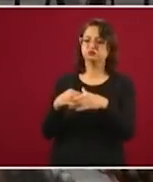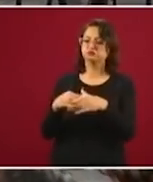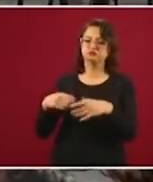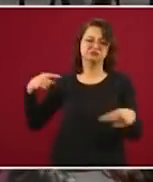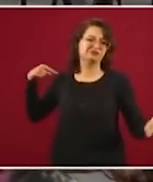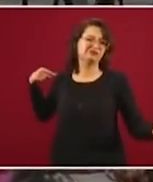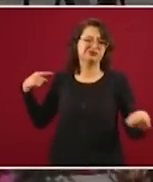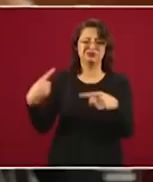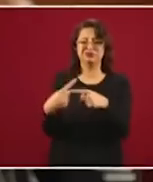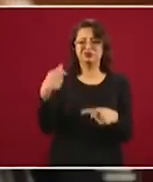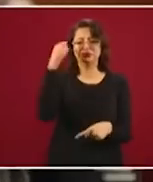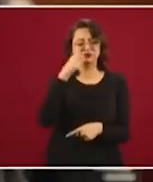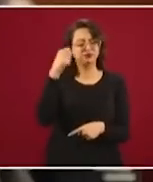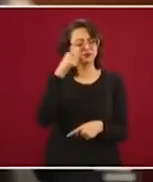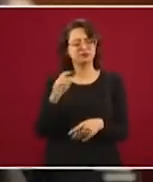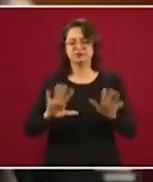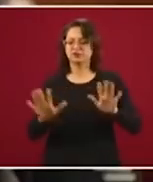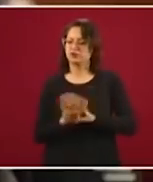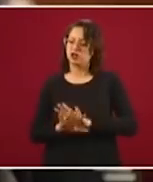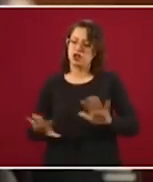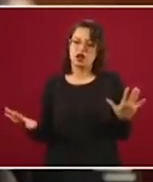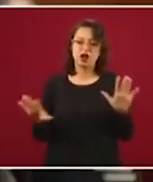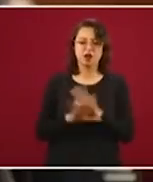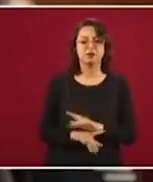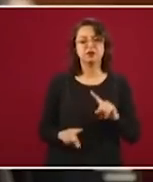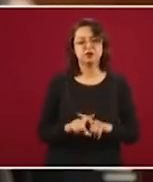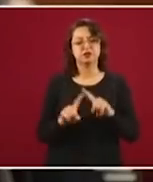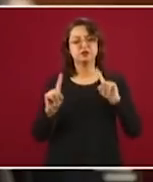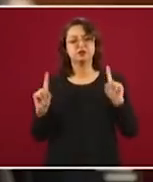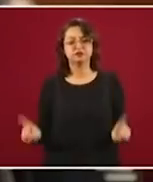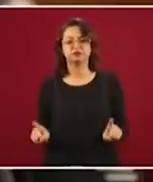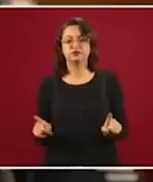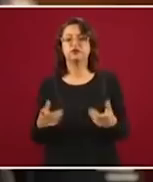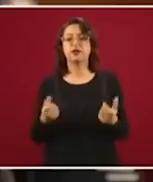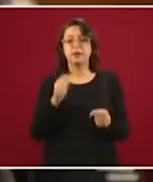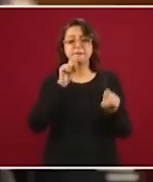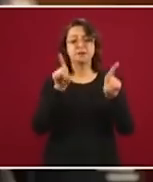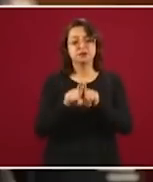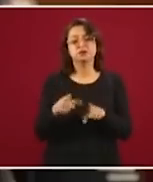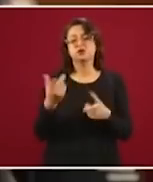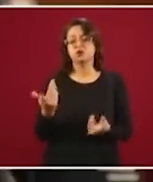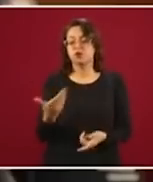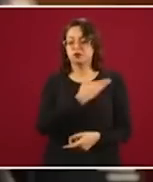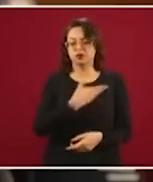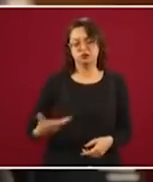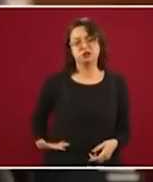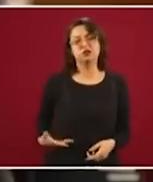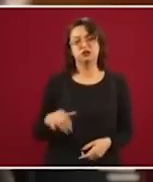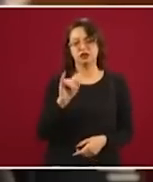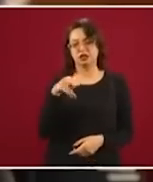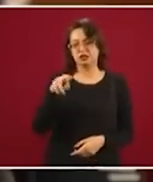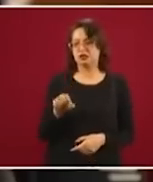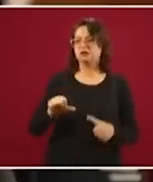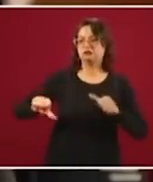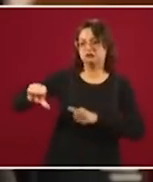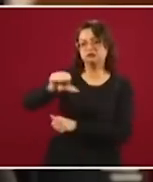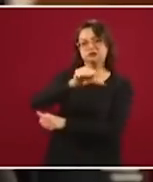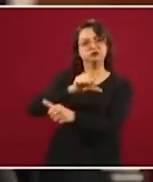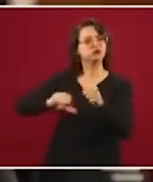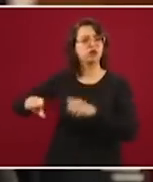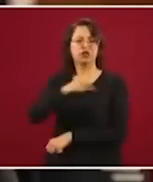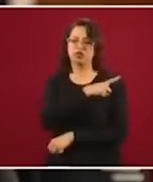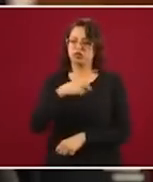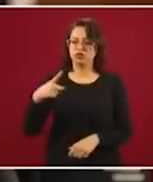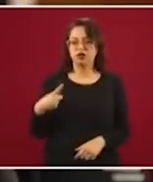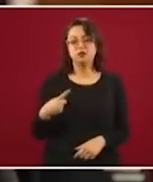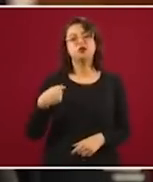por siempre, sino que cambie el esquema y hasta la rotación del presidente del INE? Sé que es un tema que se